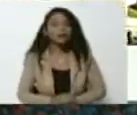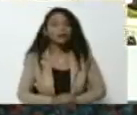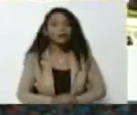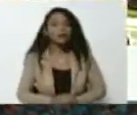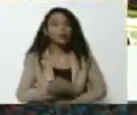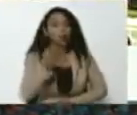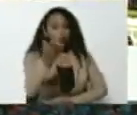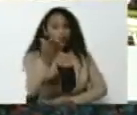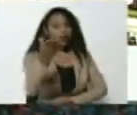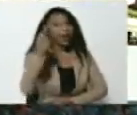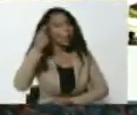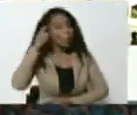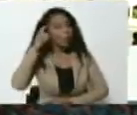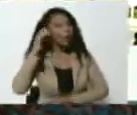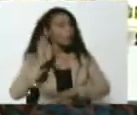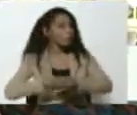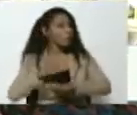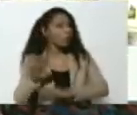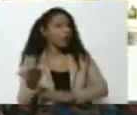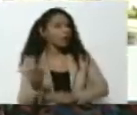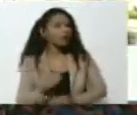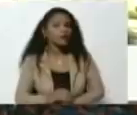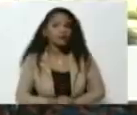2019. ¿Ustedes recuerdan por qué?